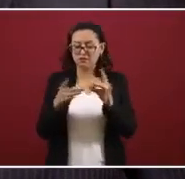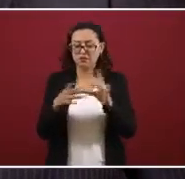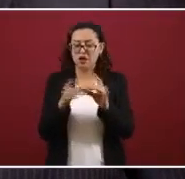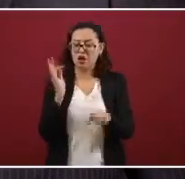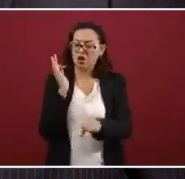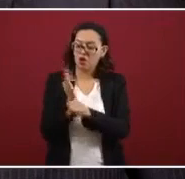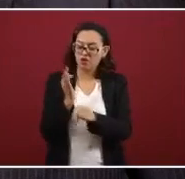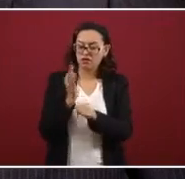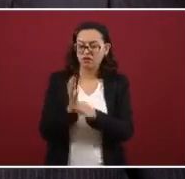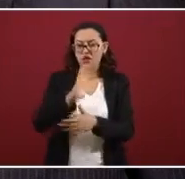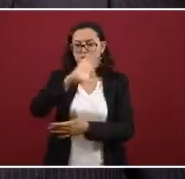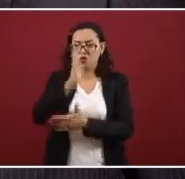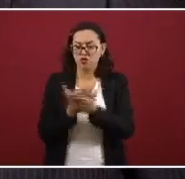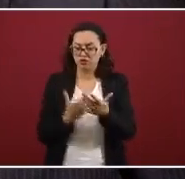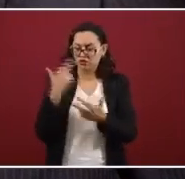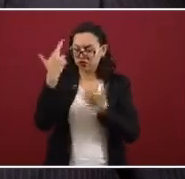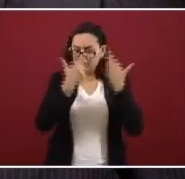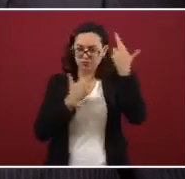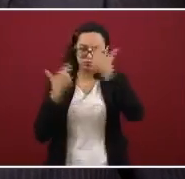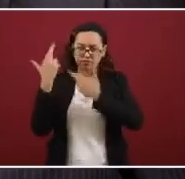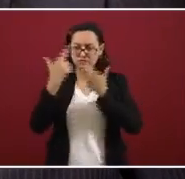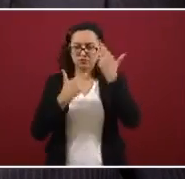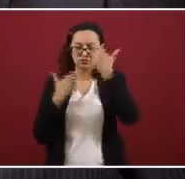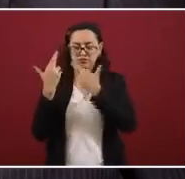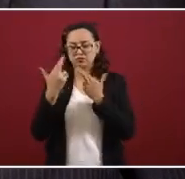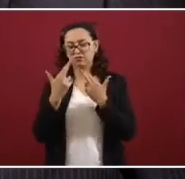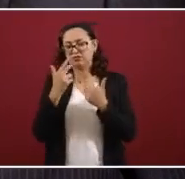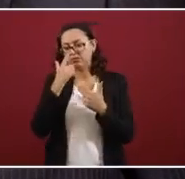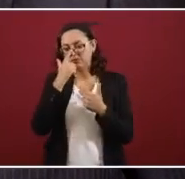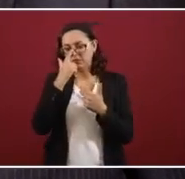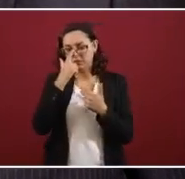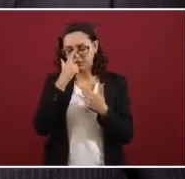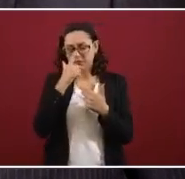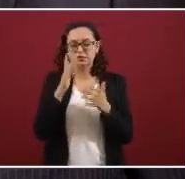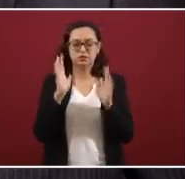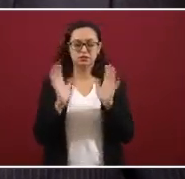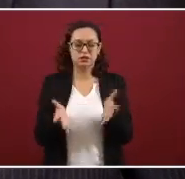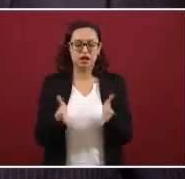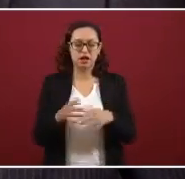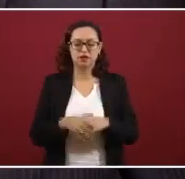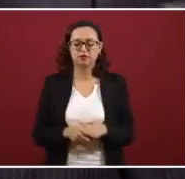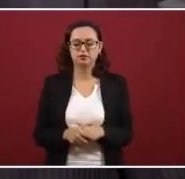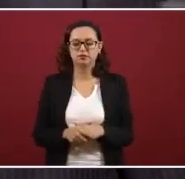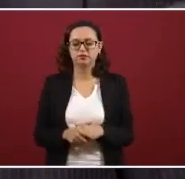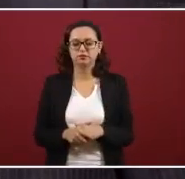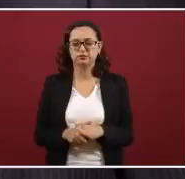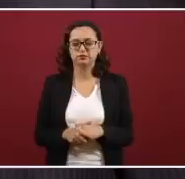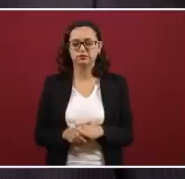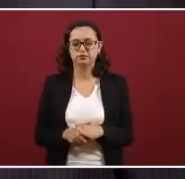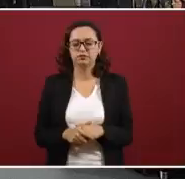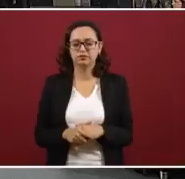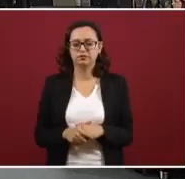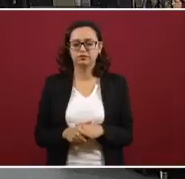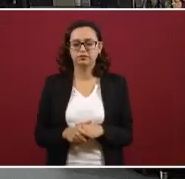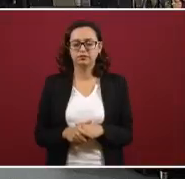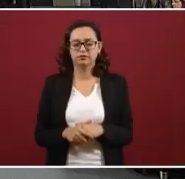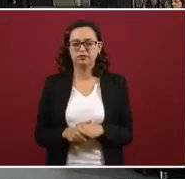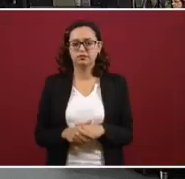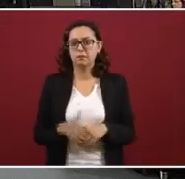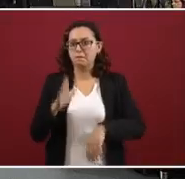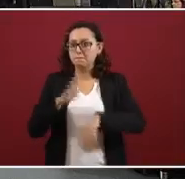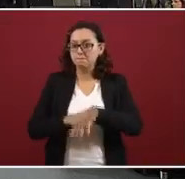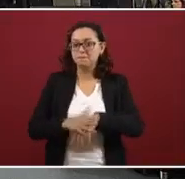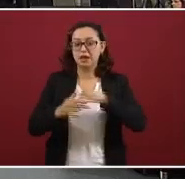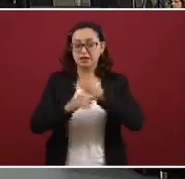revisando lo del contrato colectivo. Está en revisión el contrato colectivo. Y no puedo